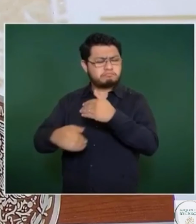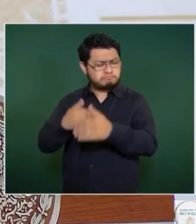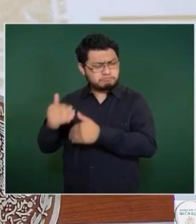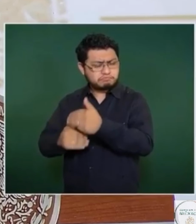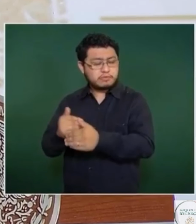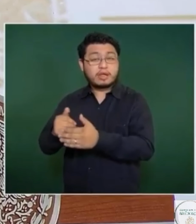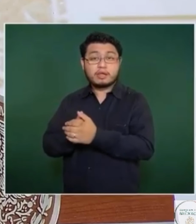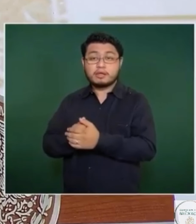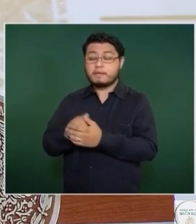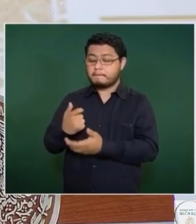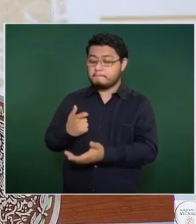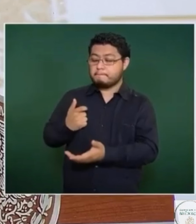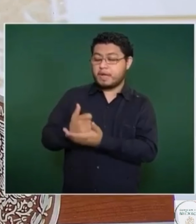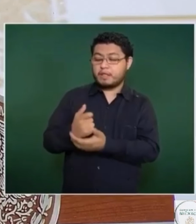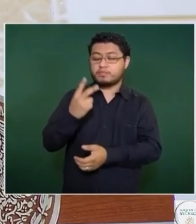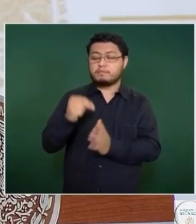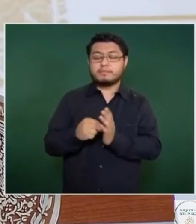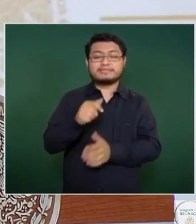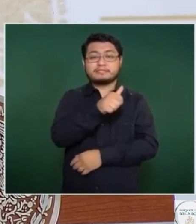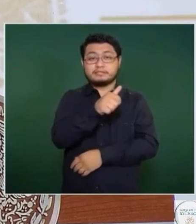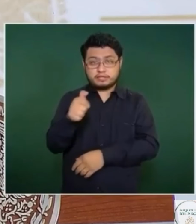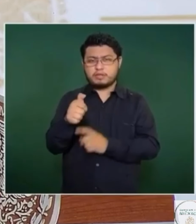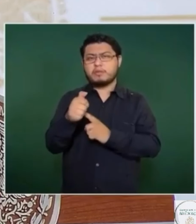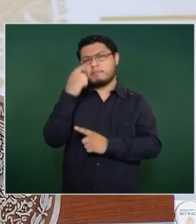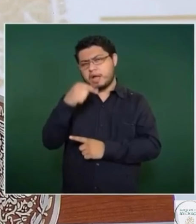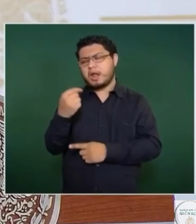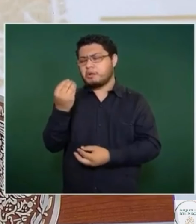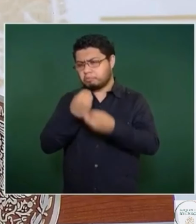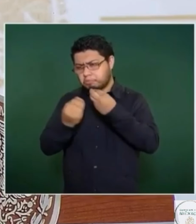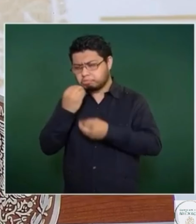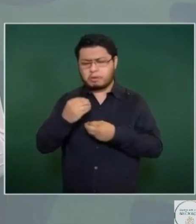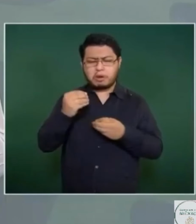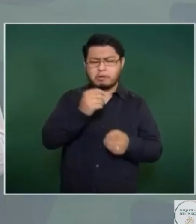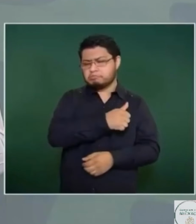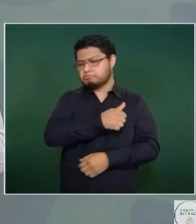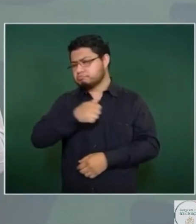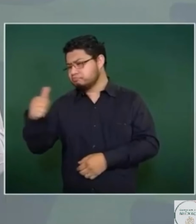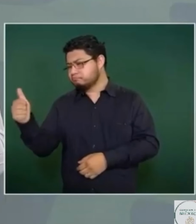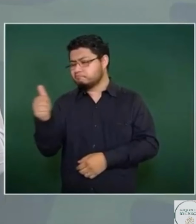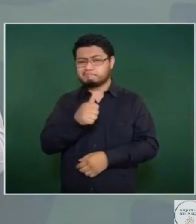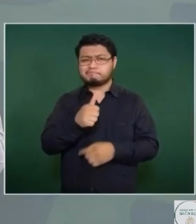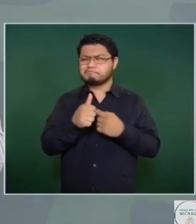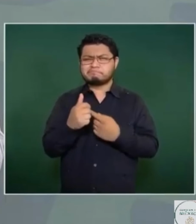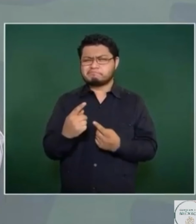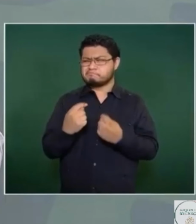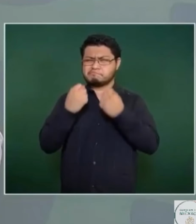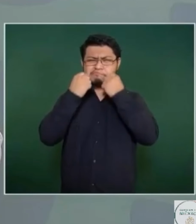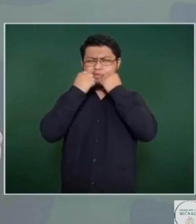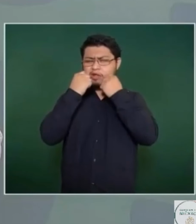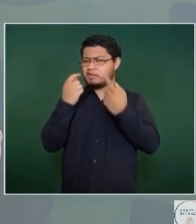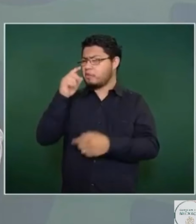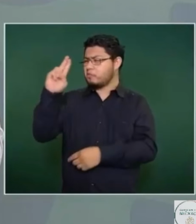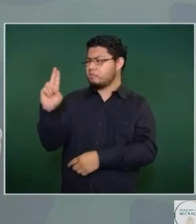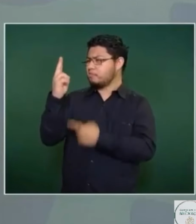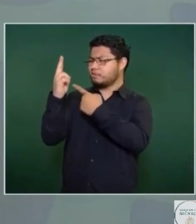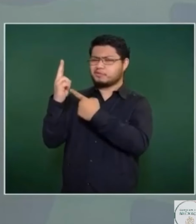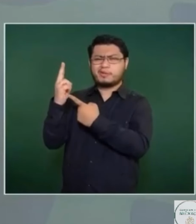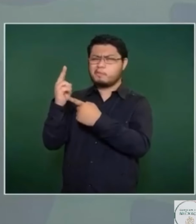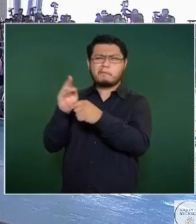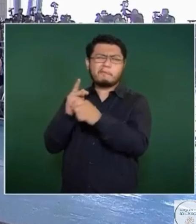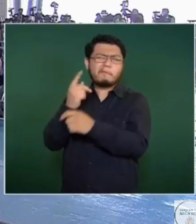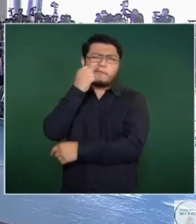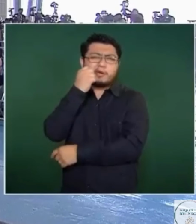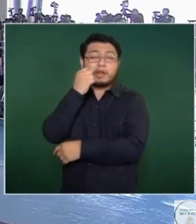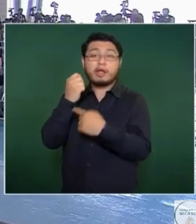pesos bimestrales para sus gastos de alimentación y transportación. No importa el costo de la universidad, tienen la beca al